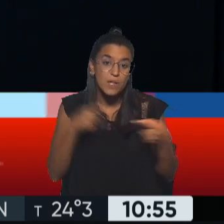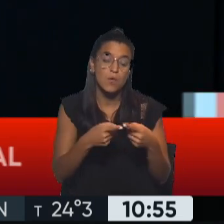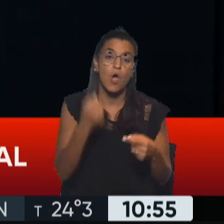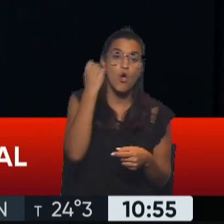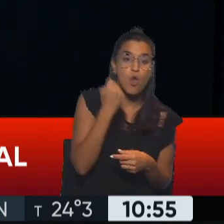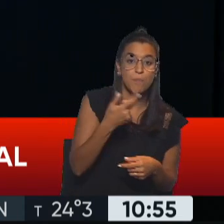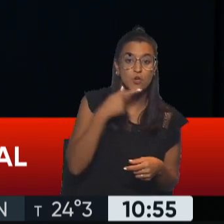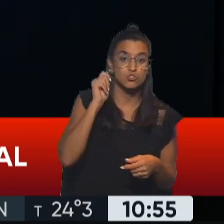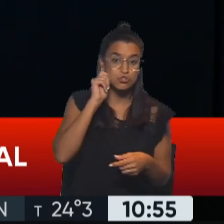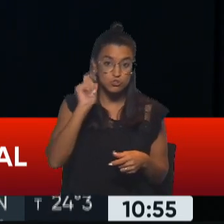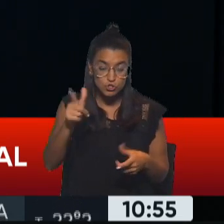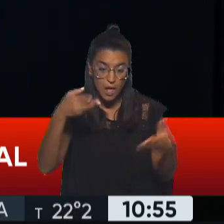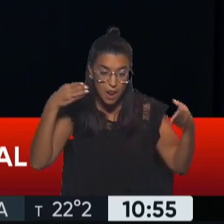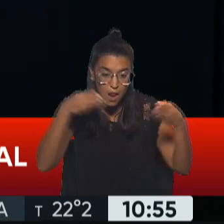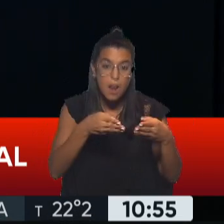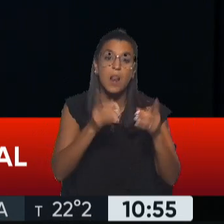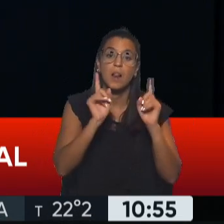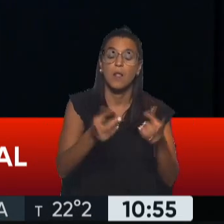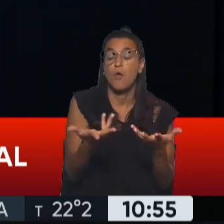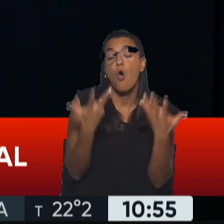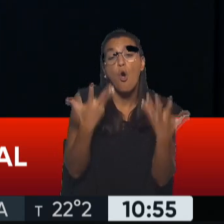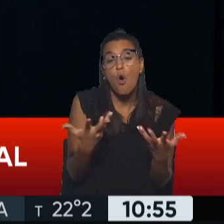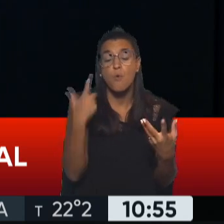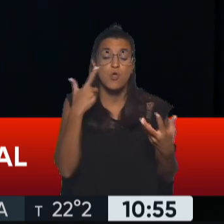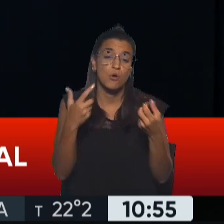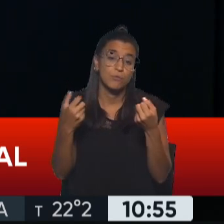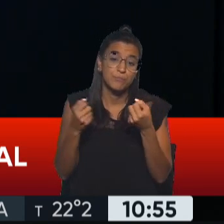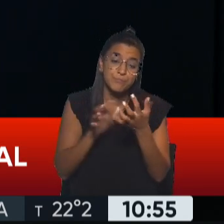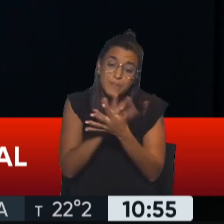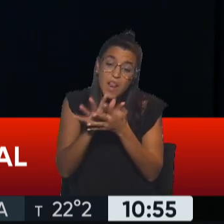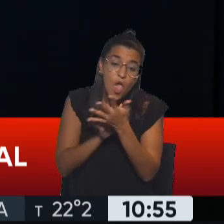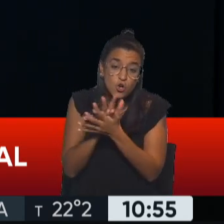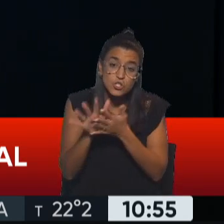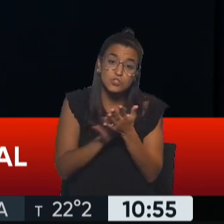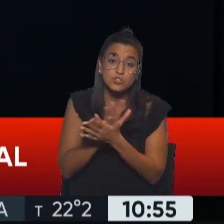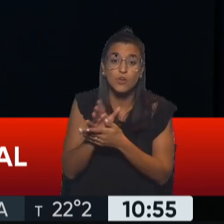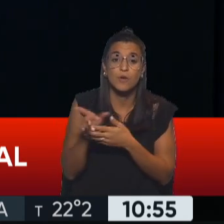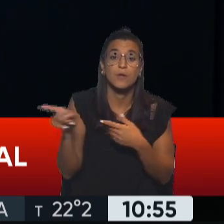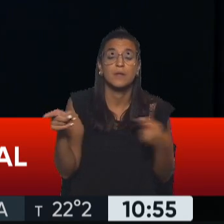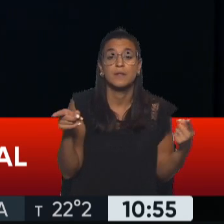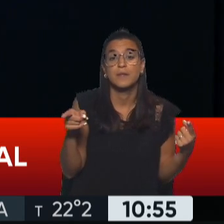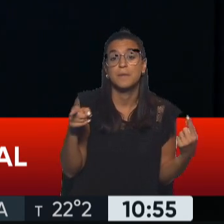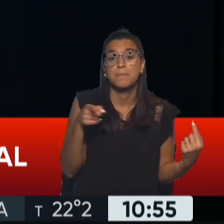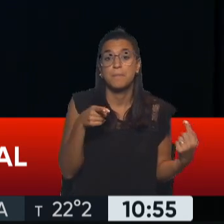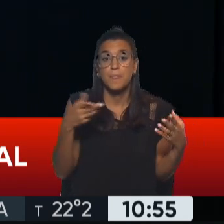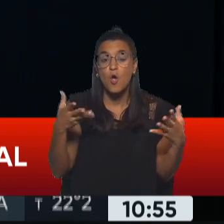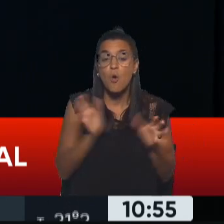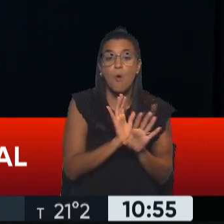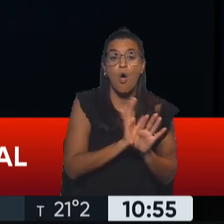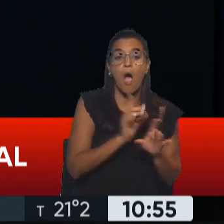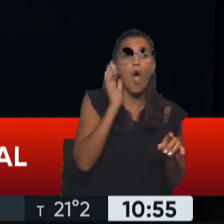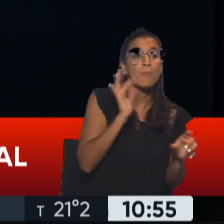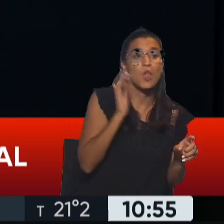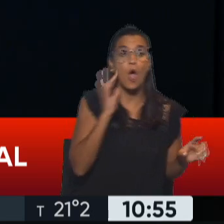sociales. Por supuesto, como en toda negociación, ambos lados empiezan en cierto lugar y se termina en